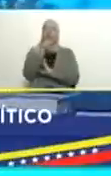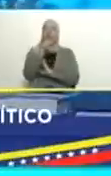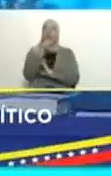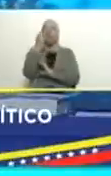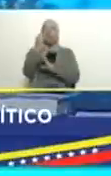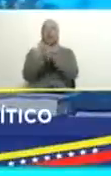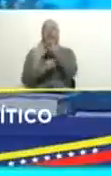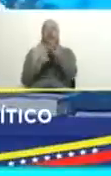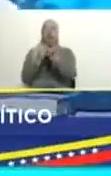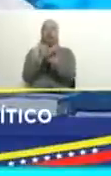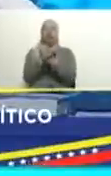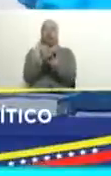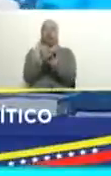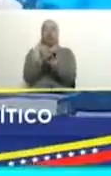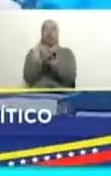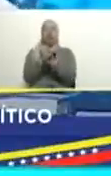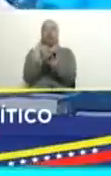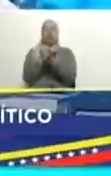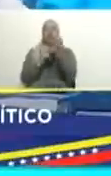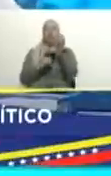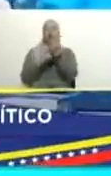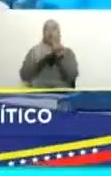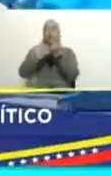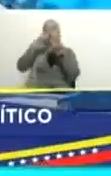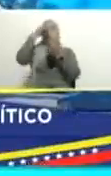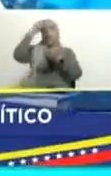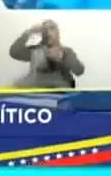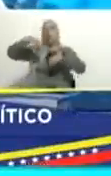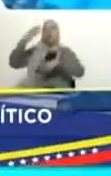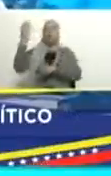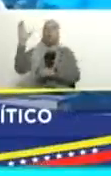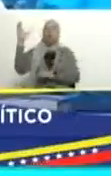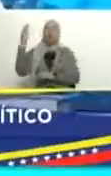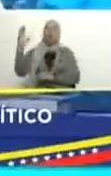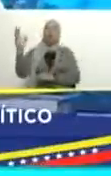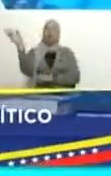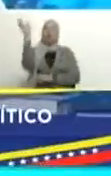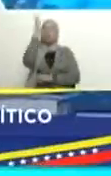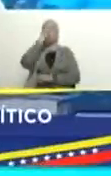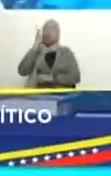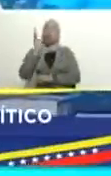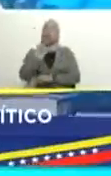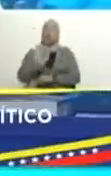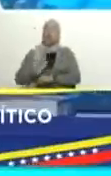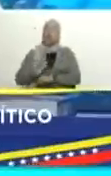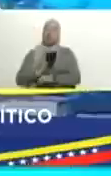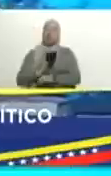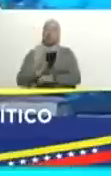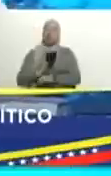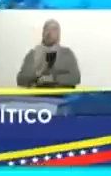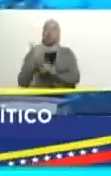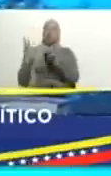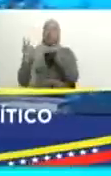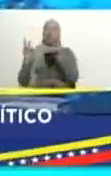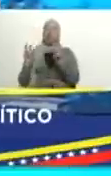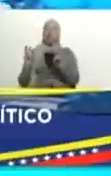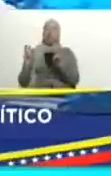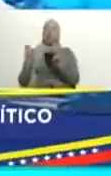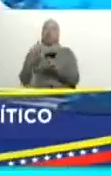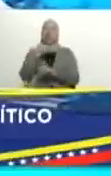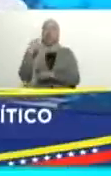internacional, los grandes acuerdos con Colombia, Brasil, los BRICS, la